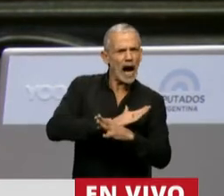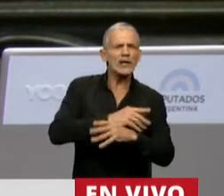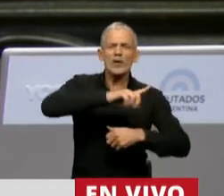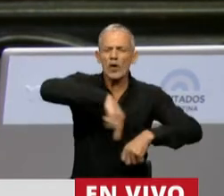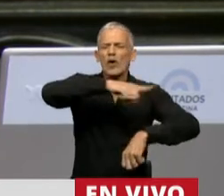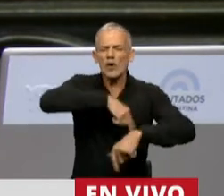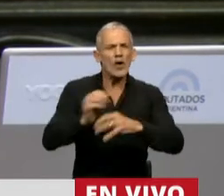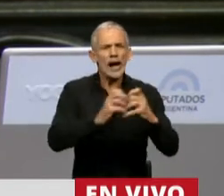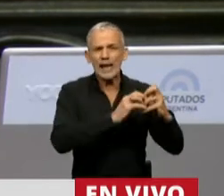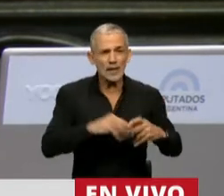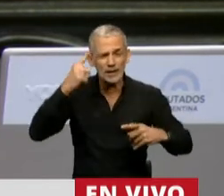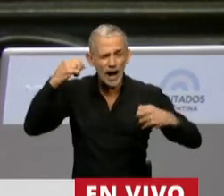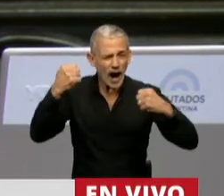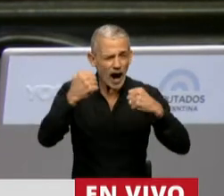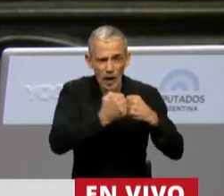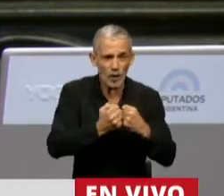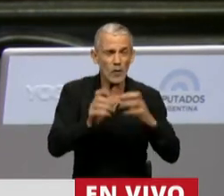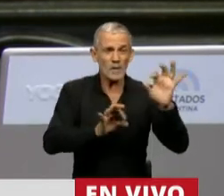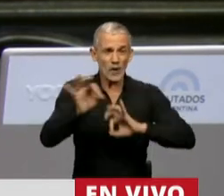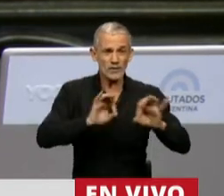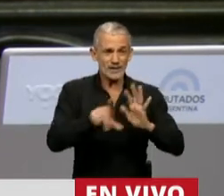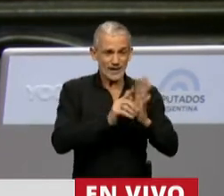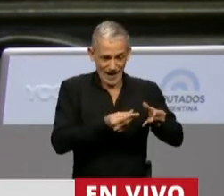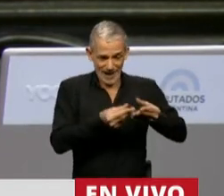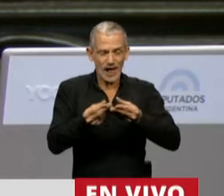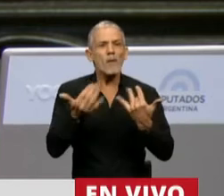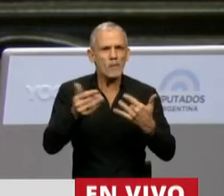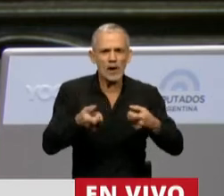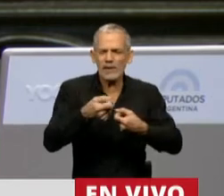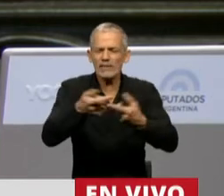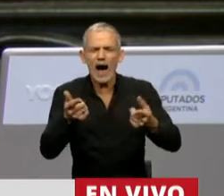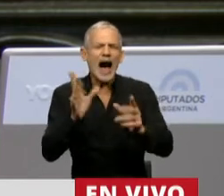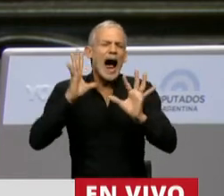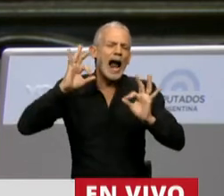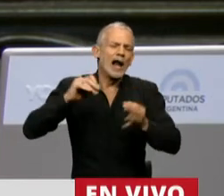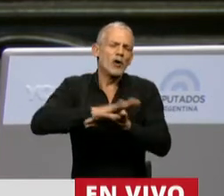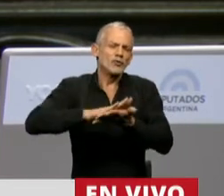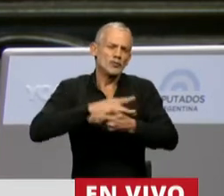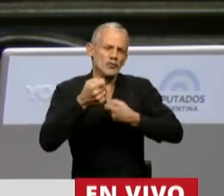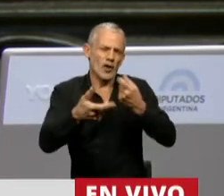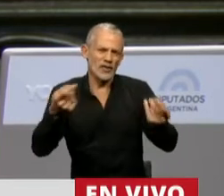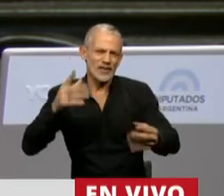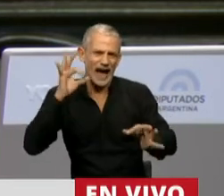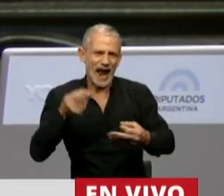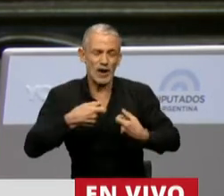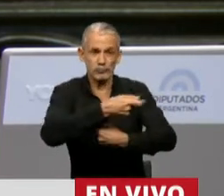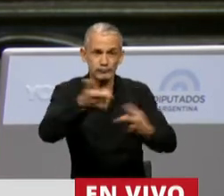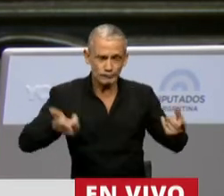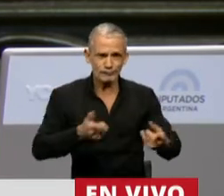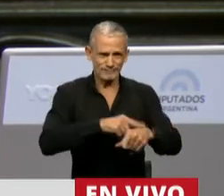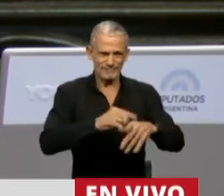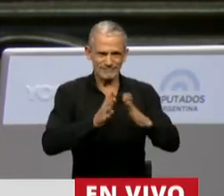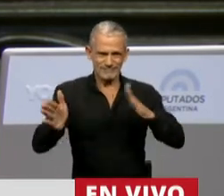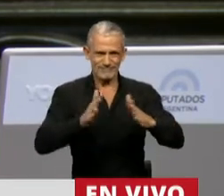muchas horas de debate para alcanzar los proyectos que creemos pueden ir acercando algunas de las soluciones para ir enfrentando esta